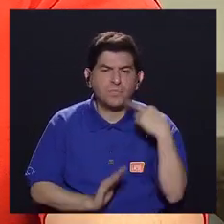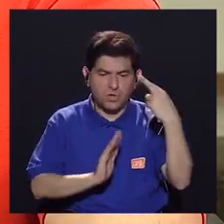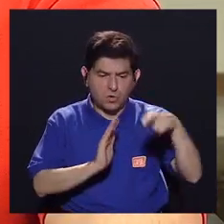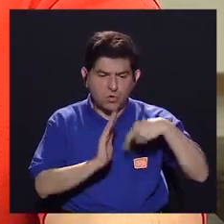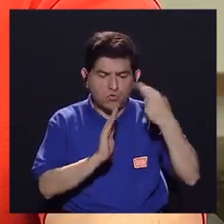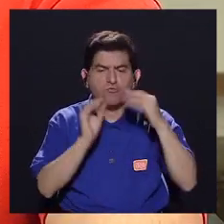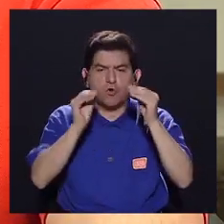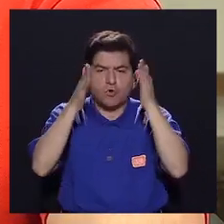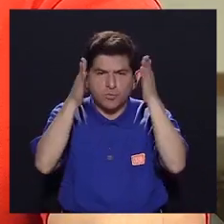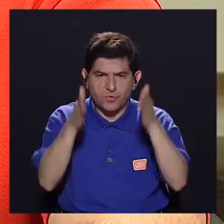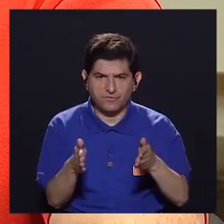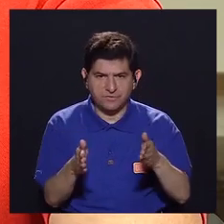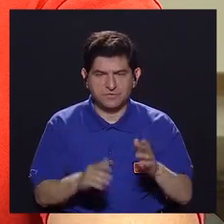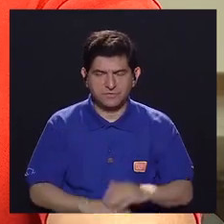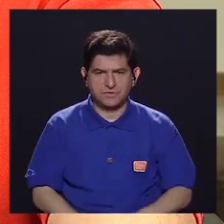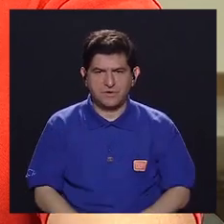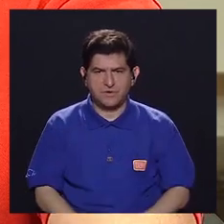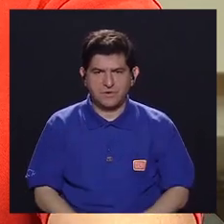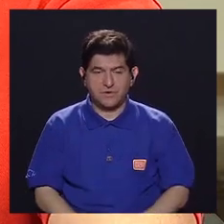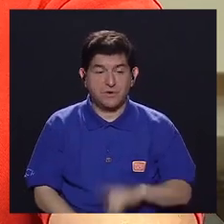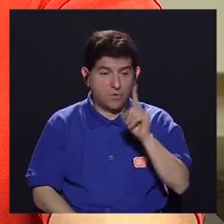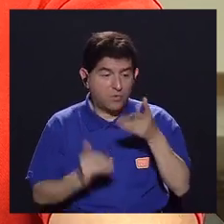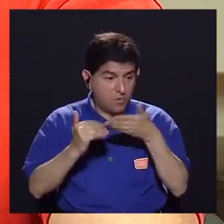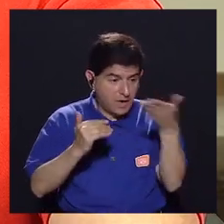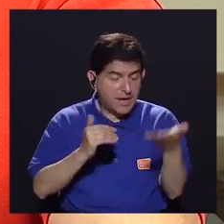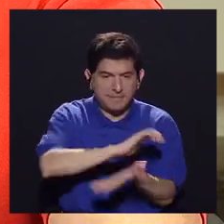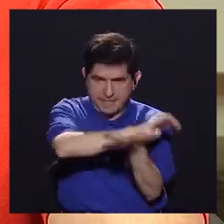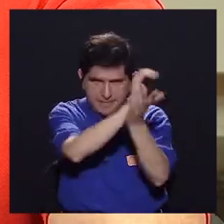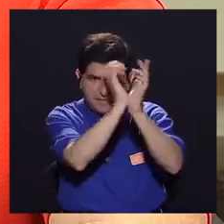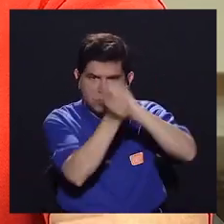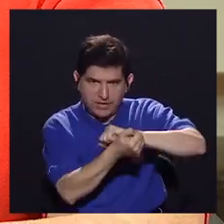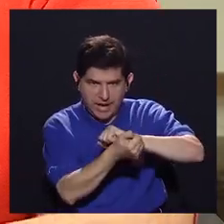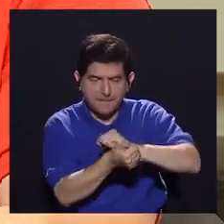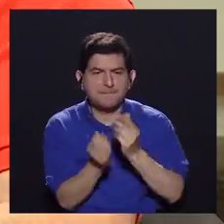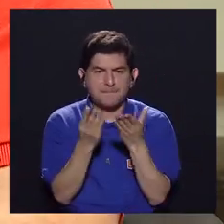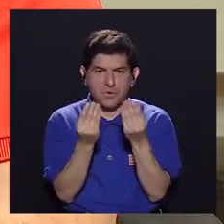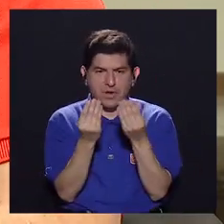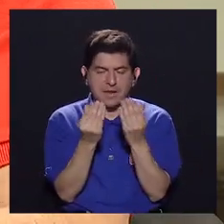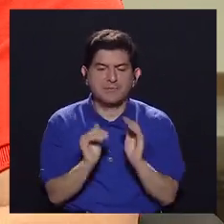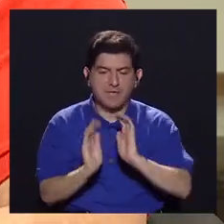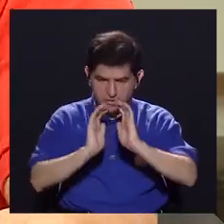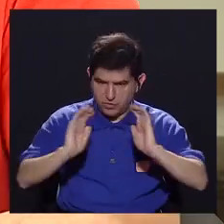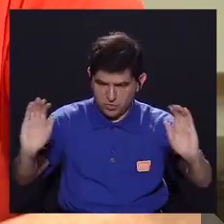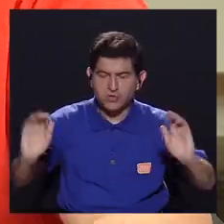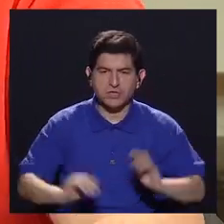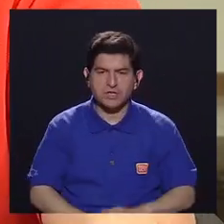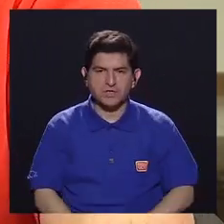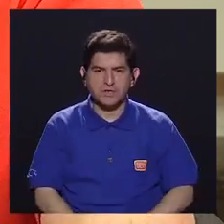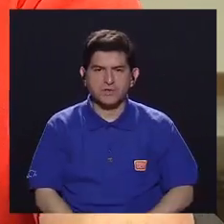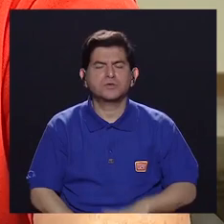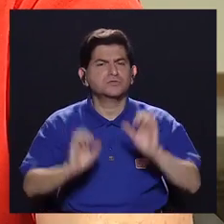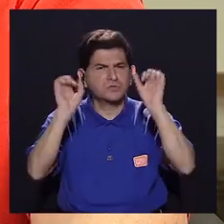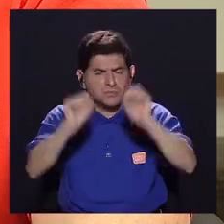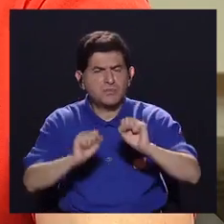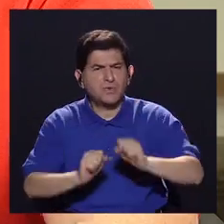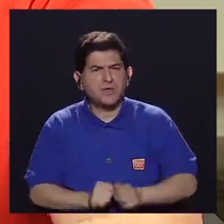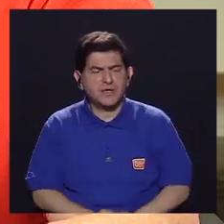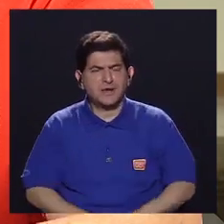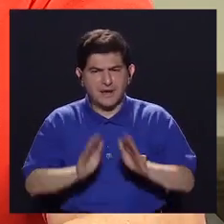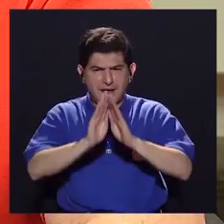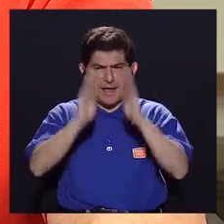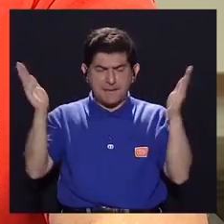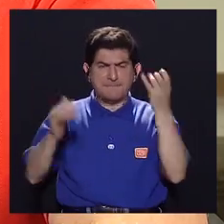el cuestionamiento del rol del docente, ¿verdad?, como elemento para transformar ese miedo en los niños. No sé